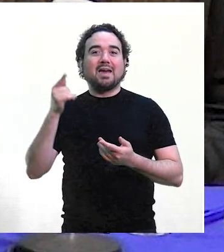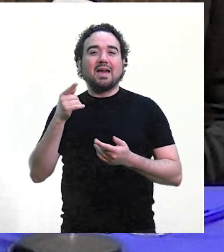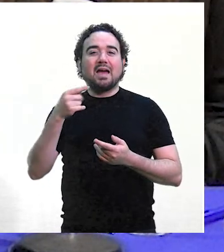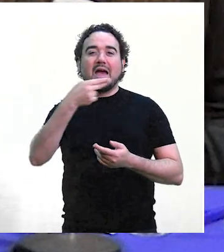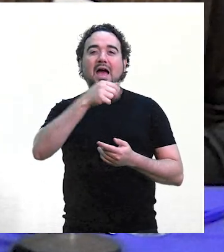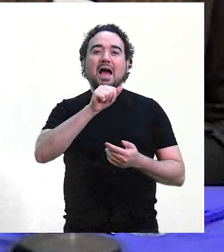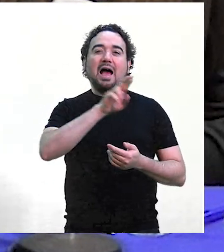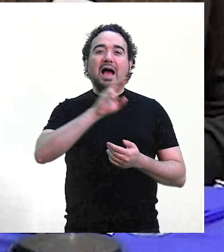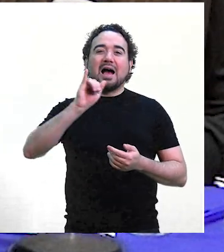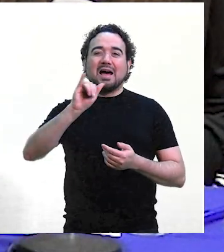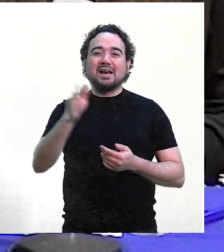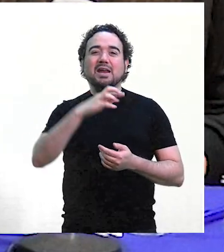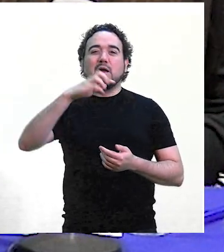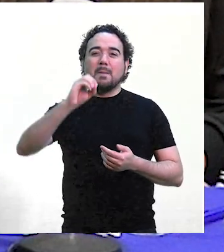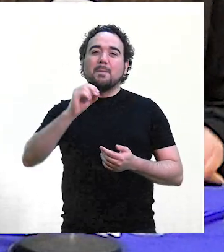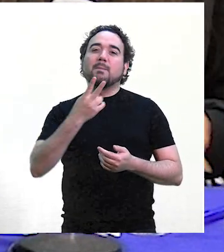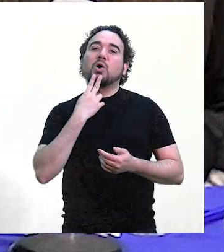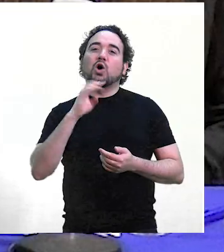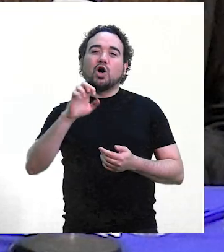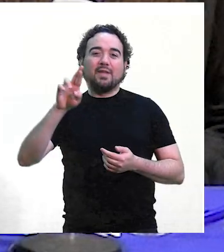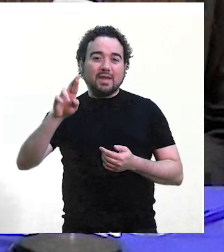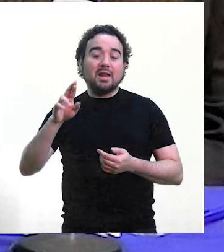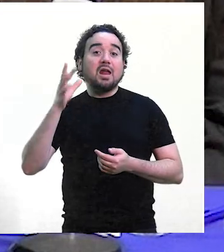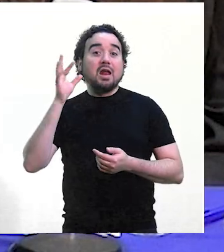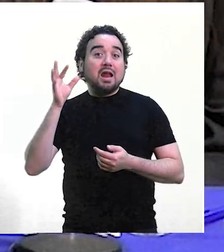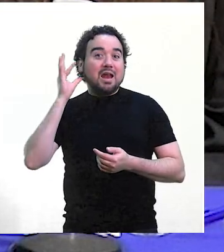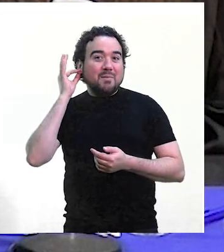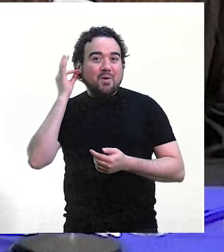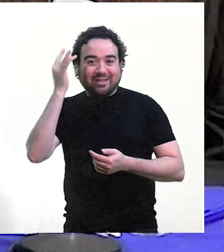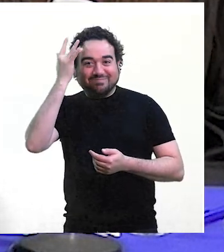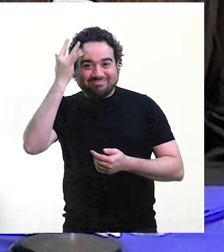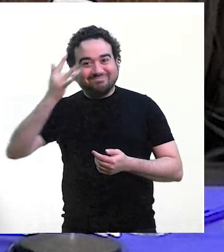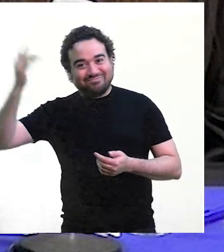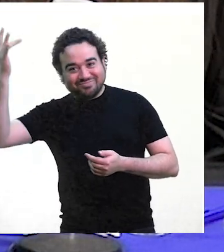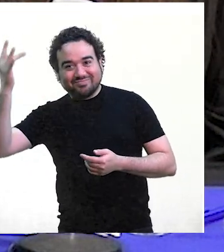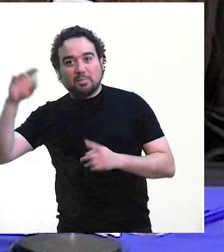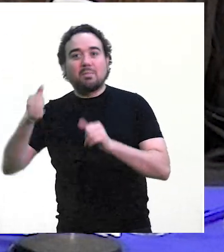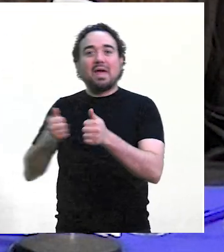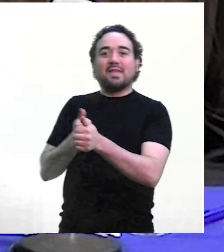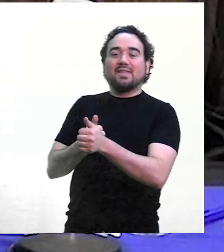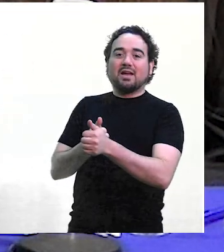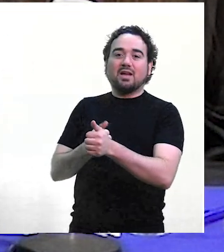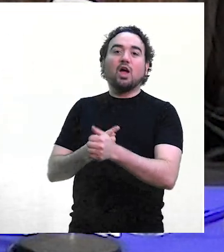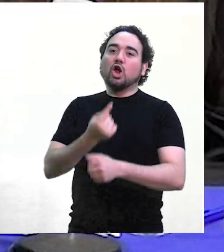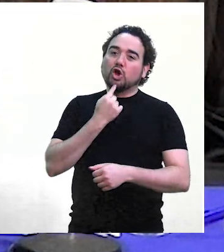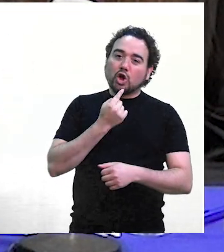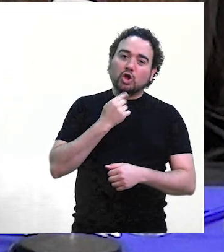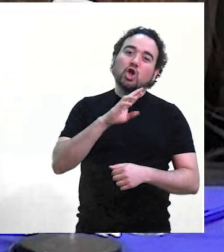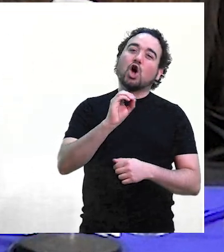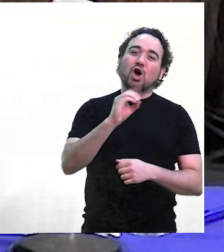por ejemplo, en Harry Potter también. Ella era la niña inteligente, pero que estaba detrás. Pero tenía que ser inteligente. Claro. El tonto podía ser